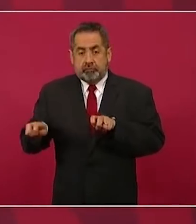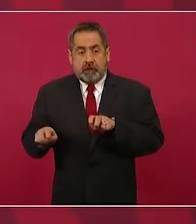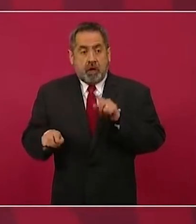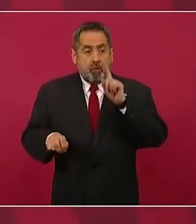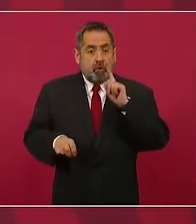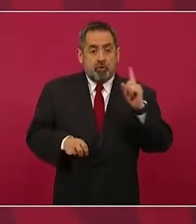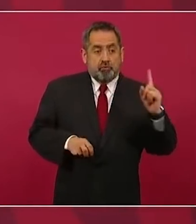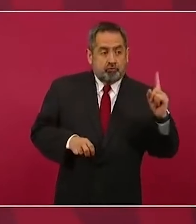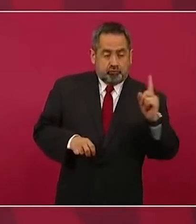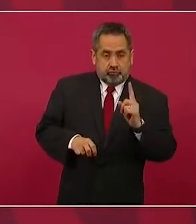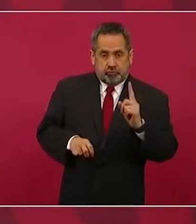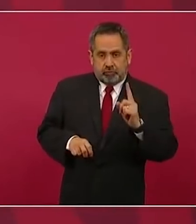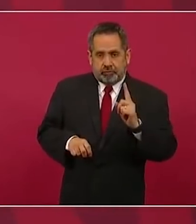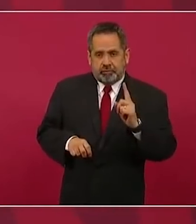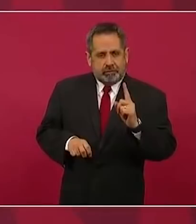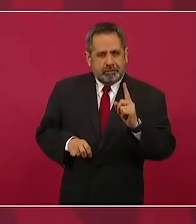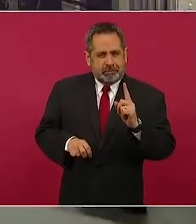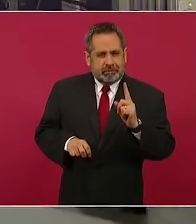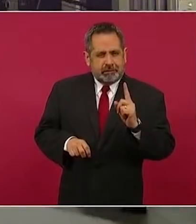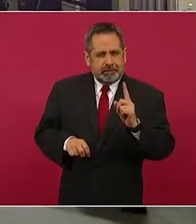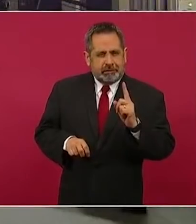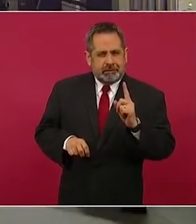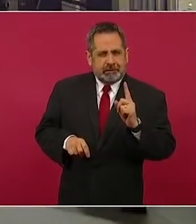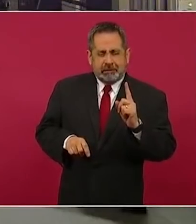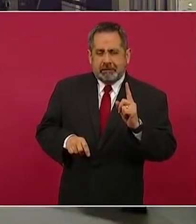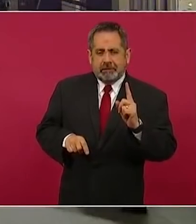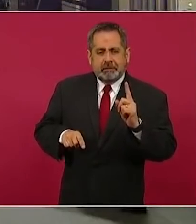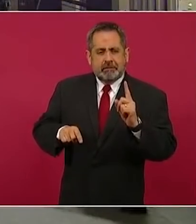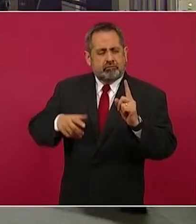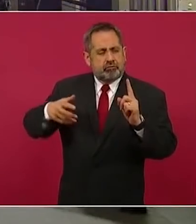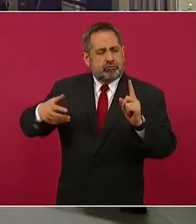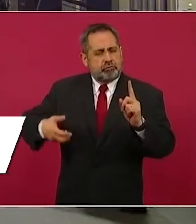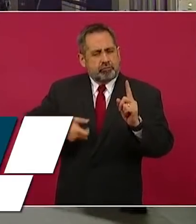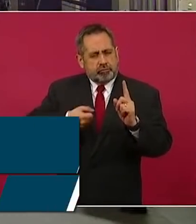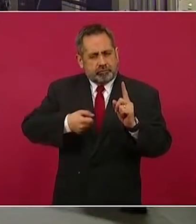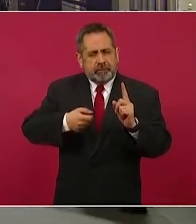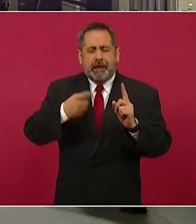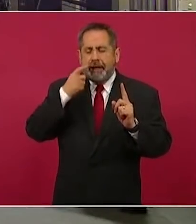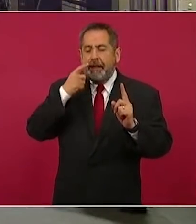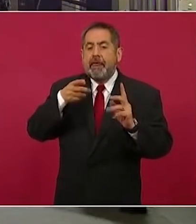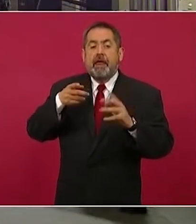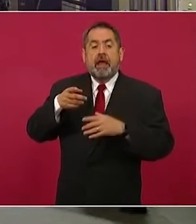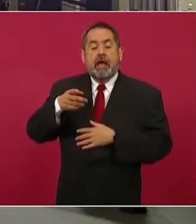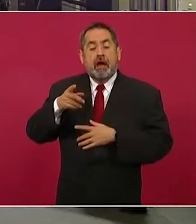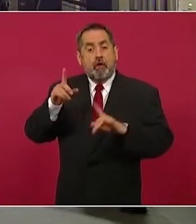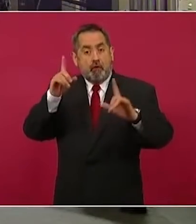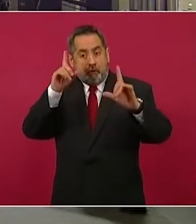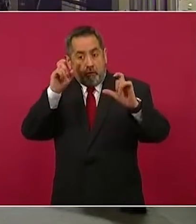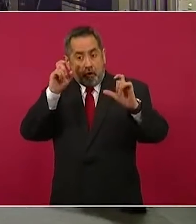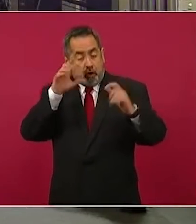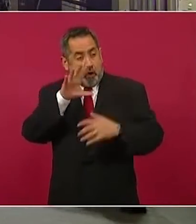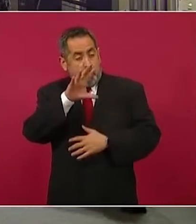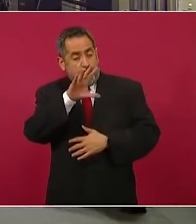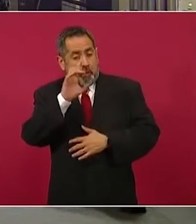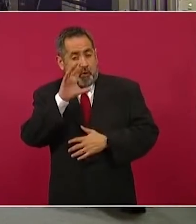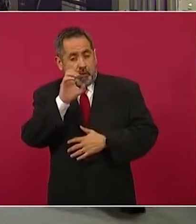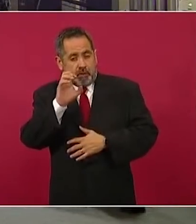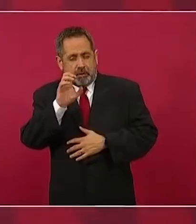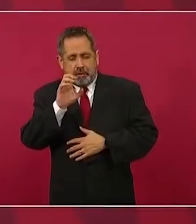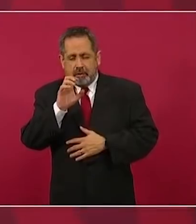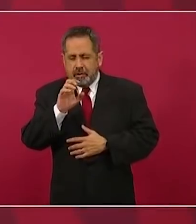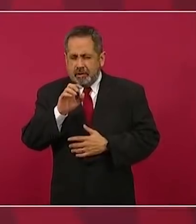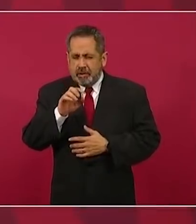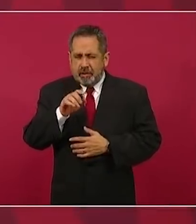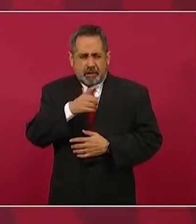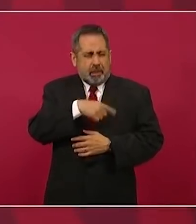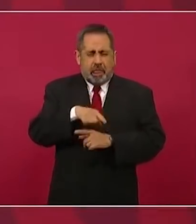y sacan la foto pero como si fuese es una gracia